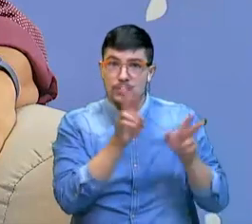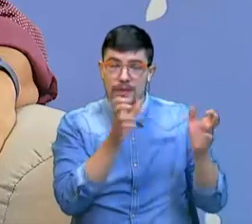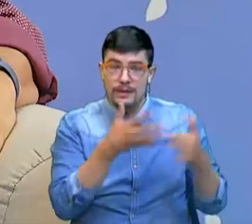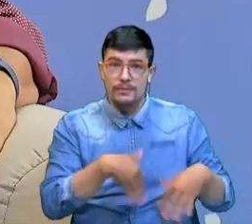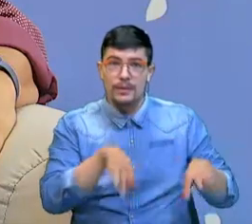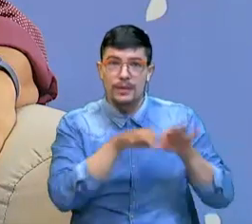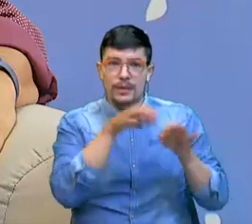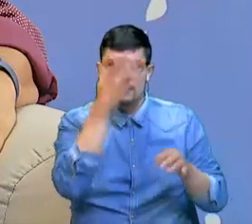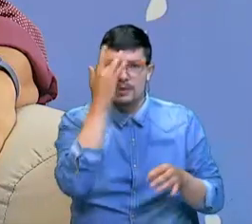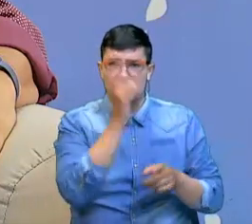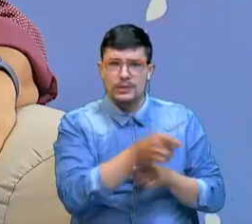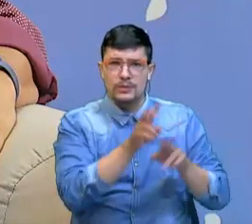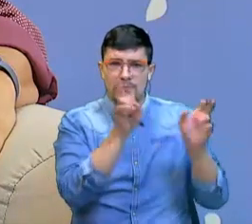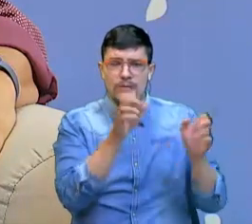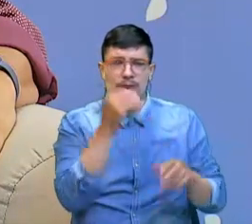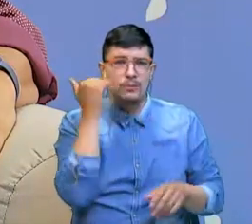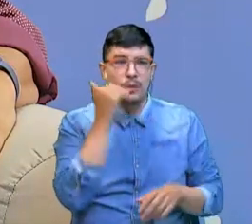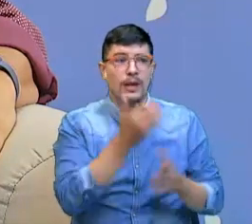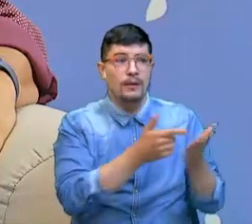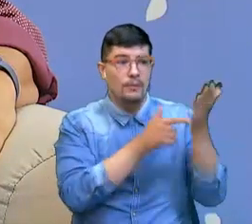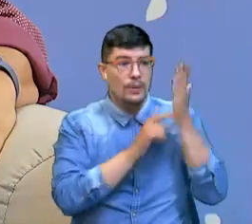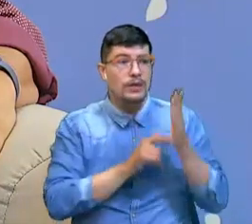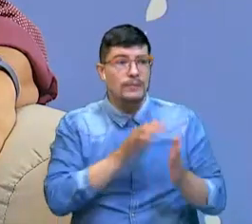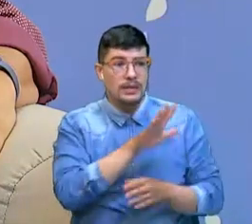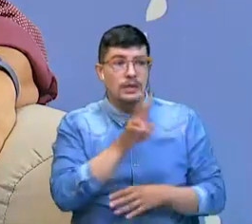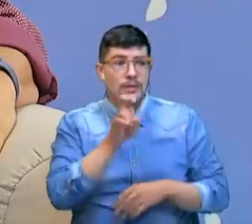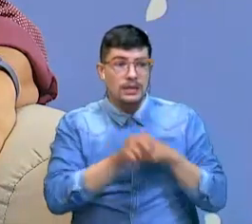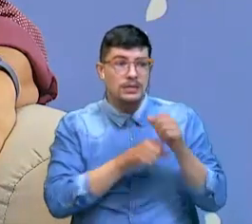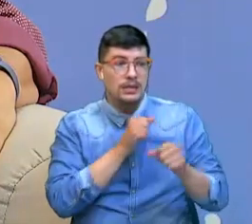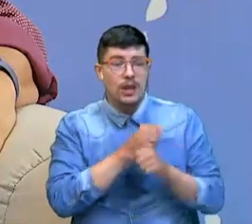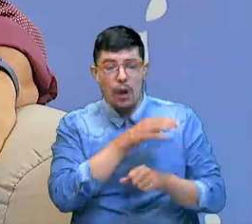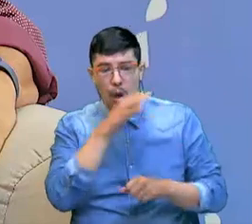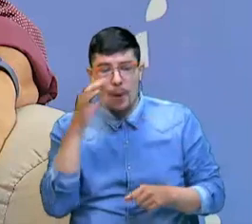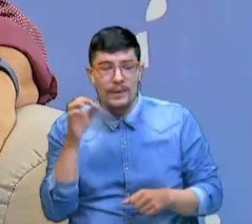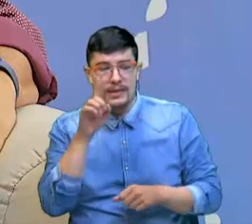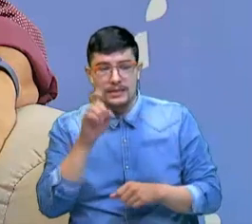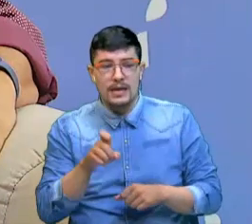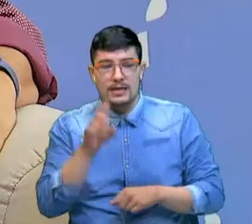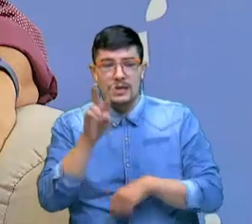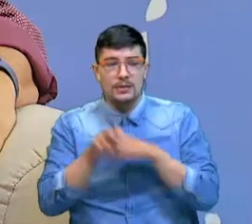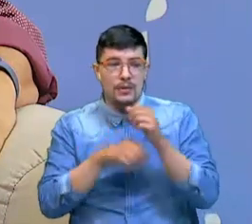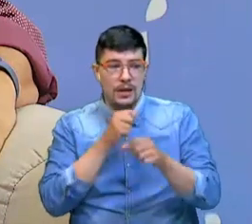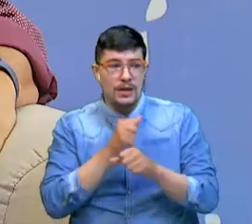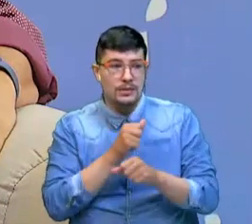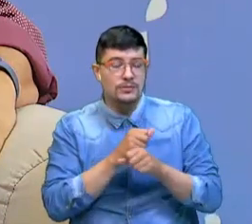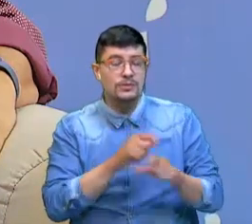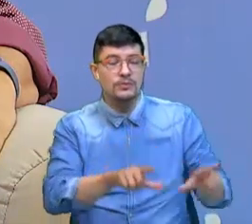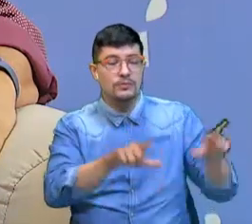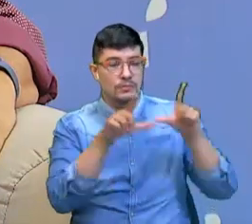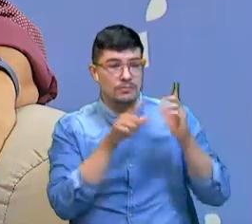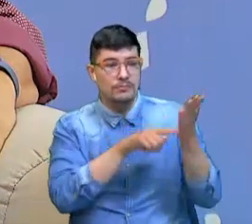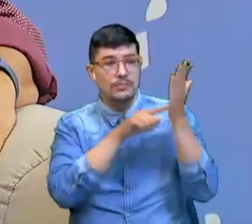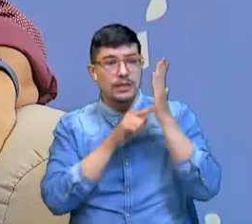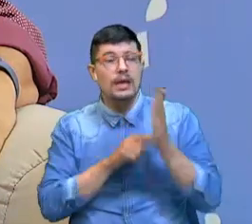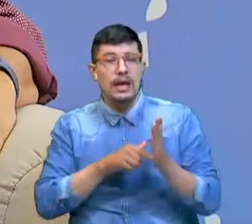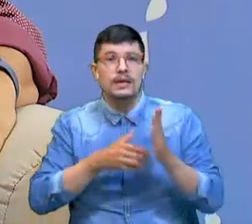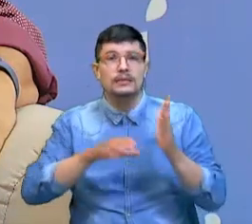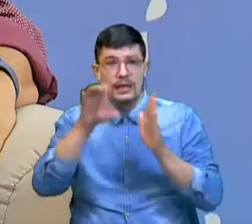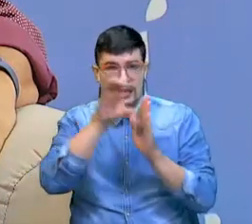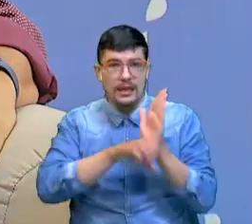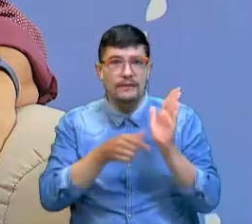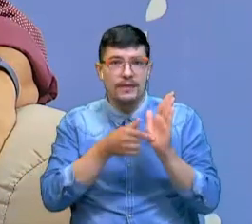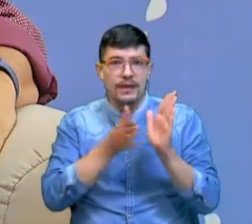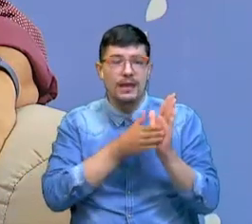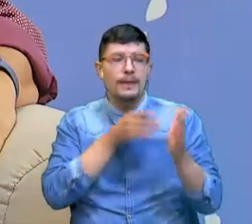porque a la persona le corresponde, mujer, demuestre 57 años, hombre, 62, y como mínimo acredite